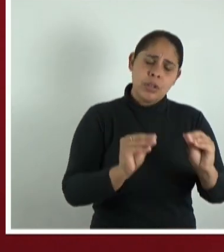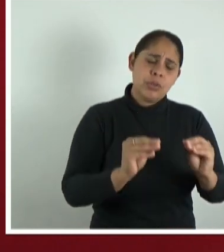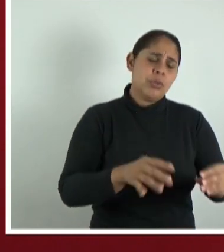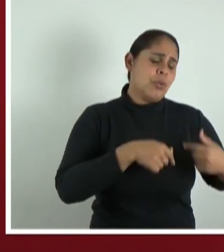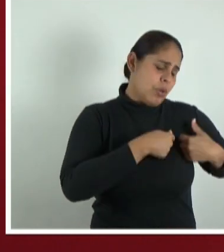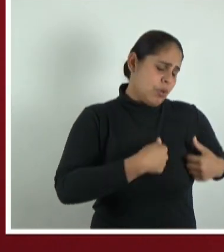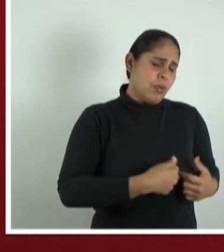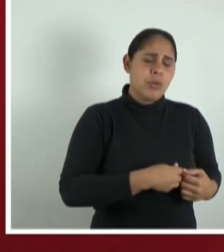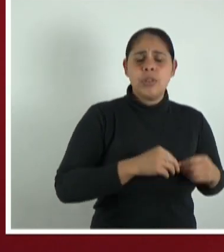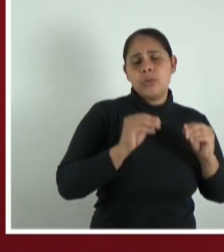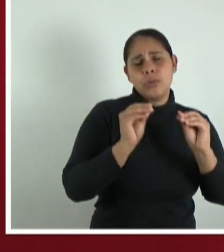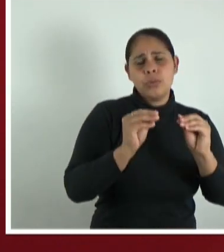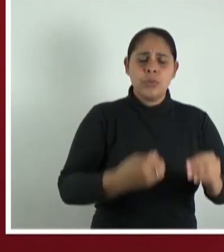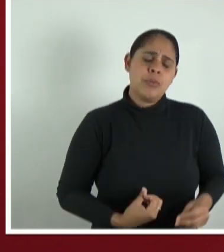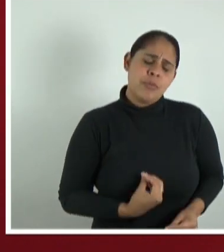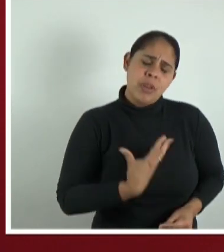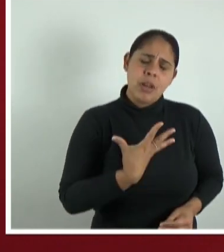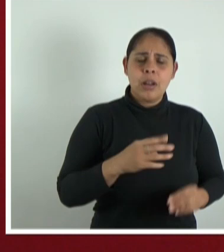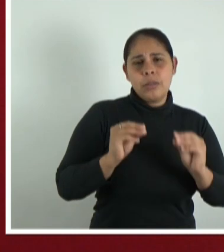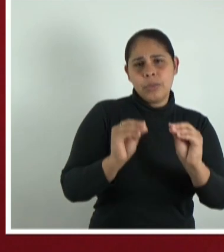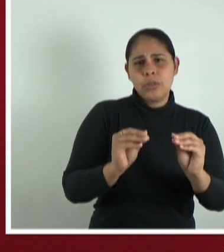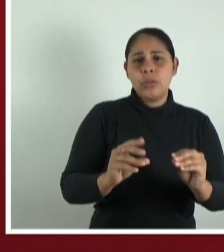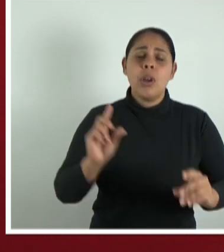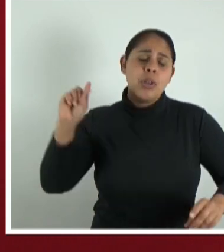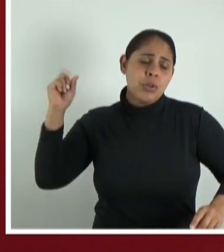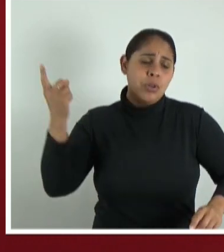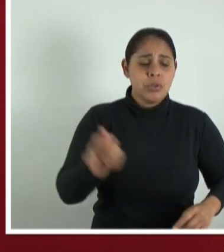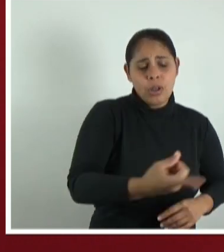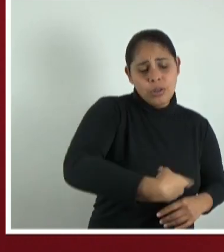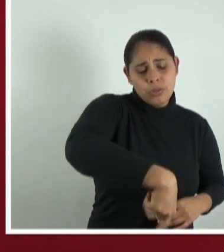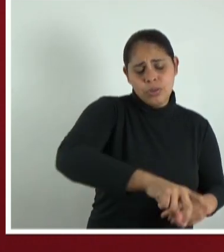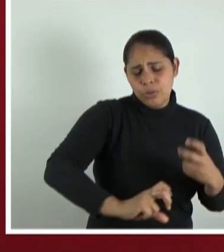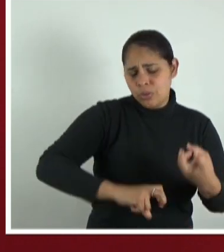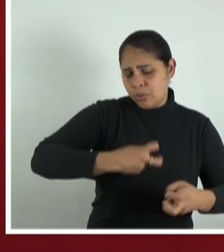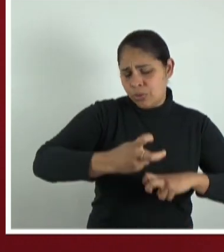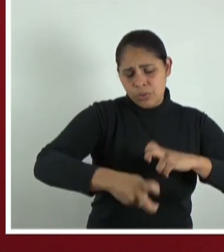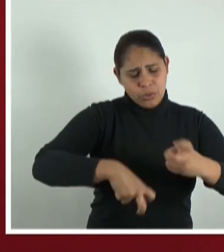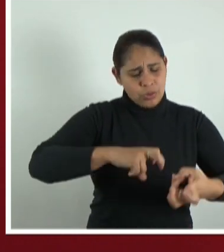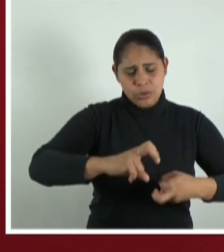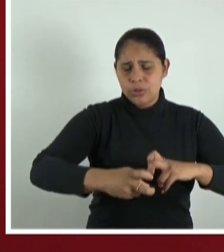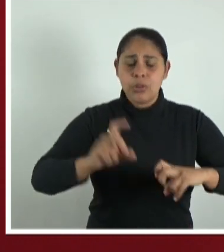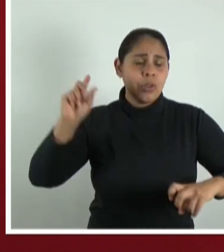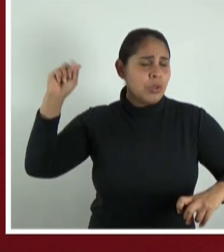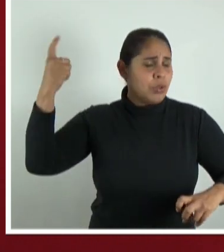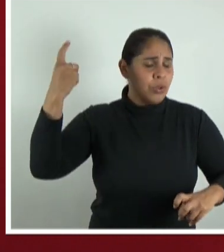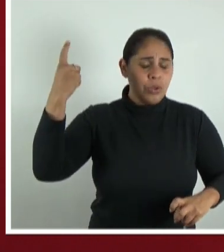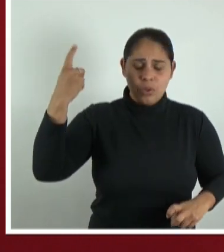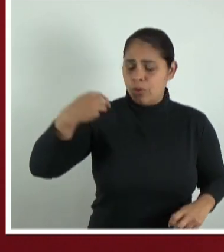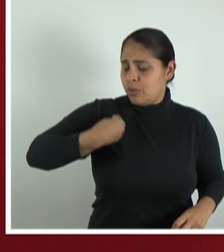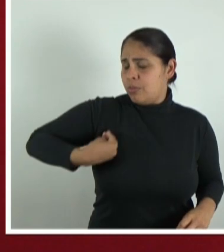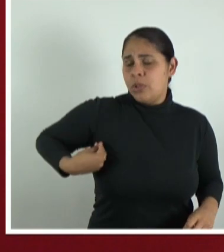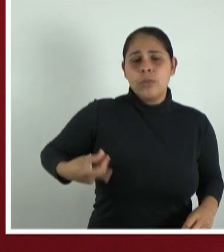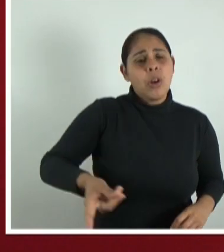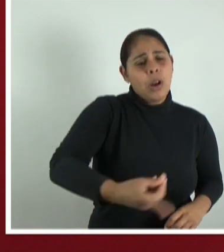Dice, Él mismo, Dios mismo, Él os perfecciona.